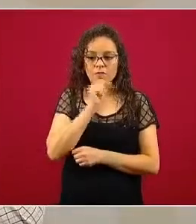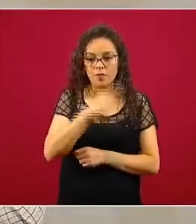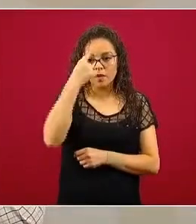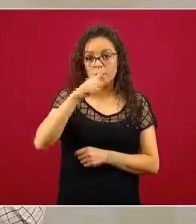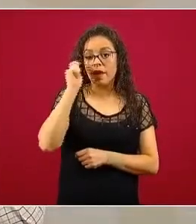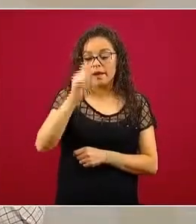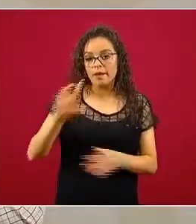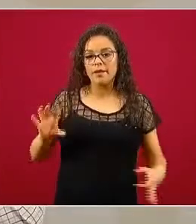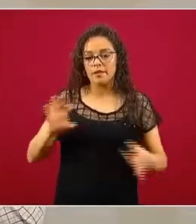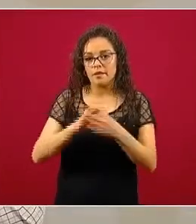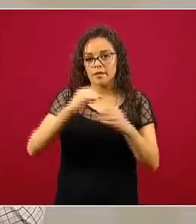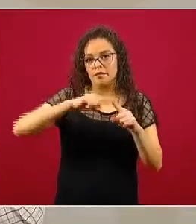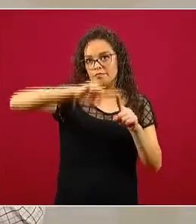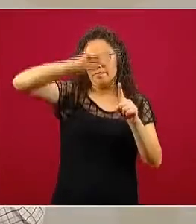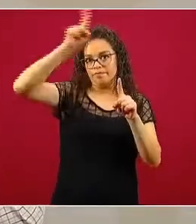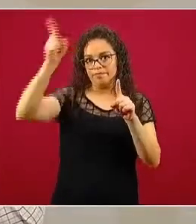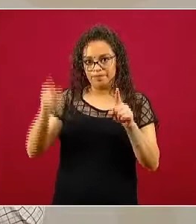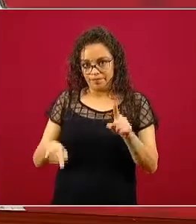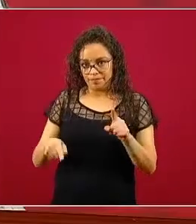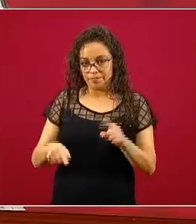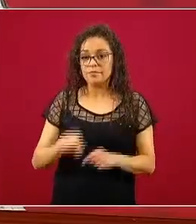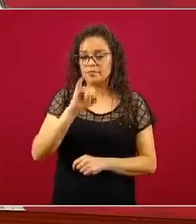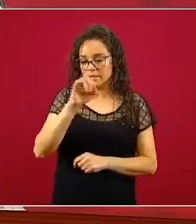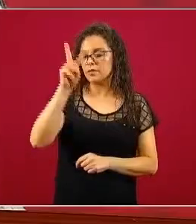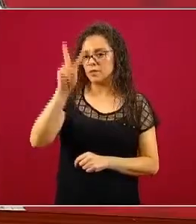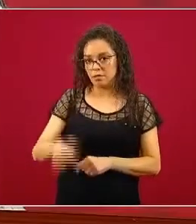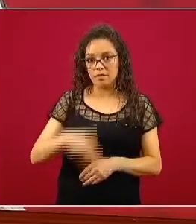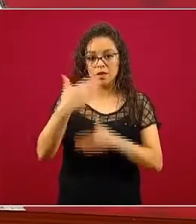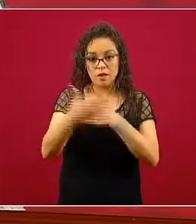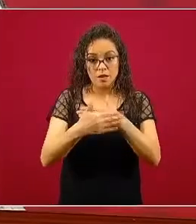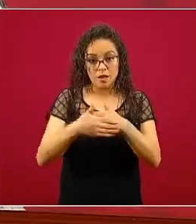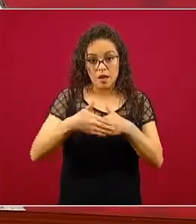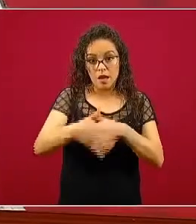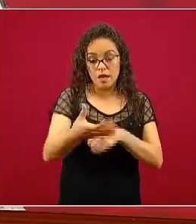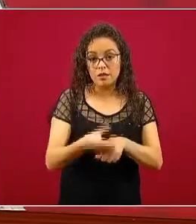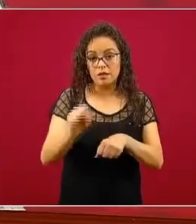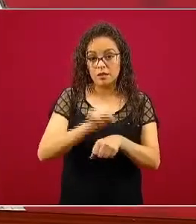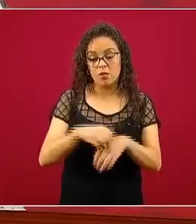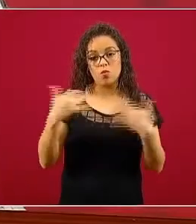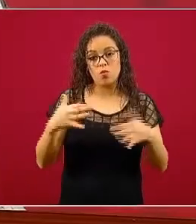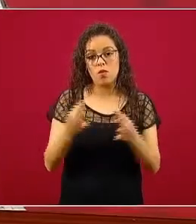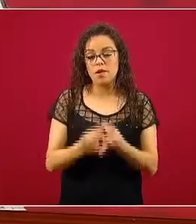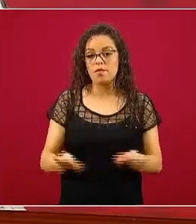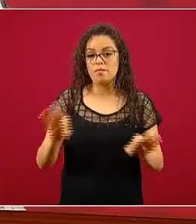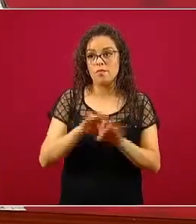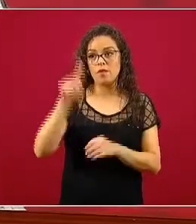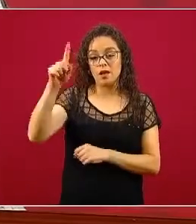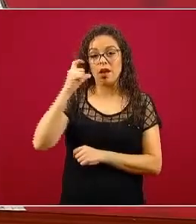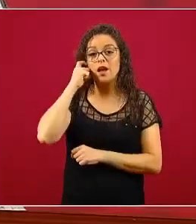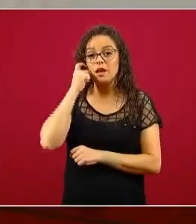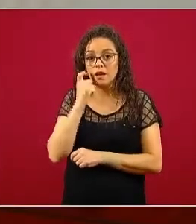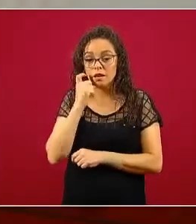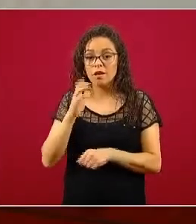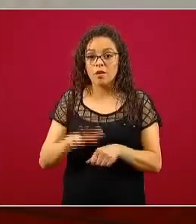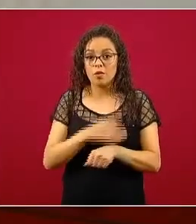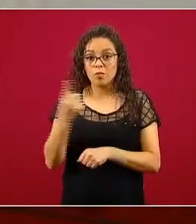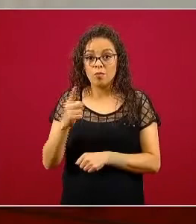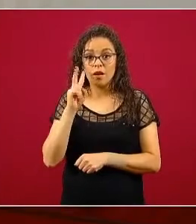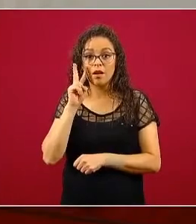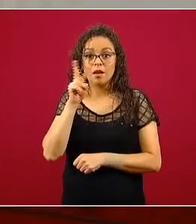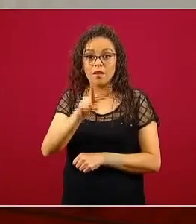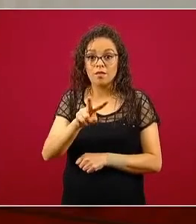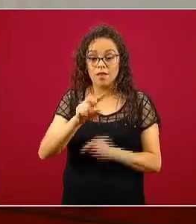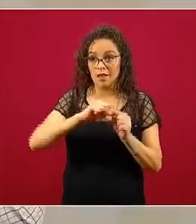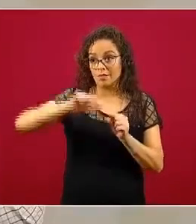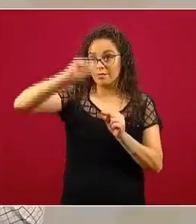proyección. Entonces sí, esta semana que viene es una semana importante para Guerrero en general, porque de acuerdo a la proyección es la semana